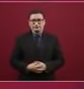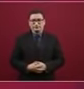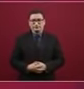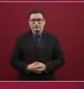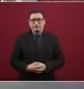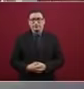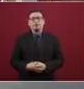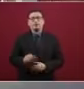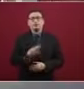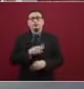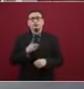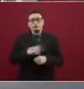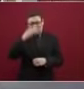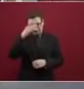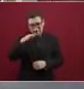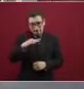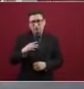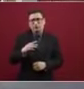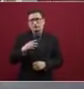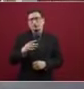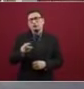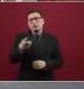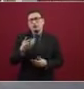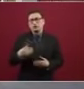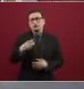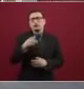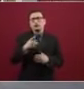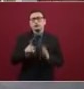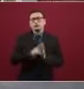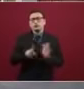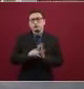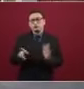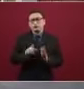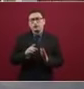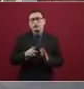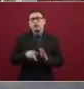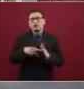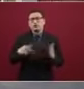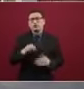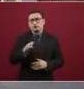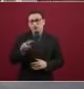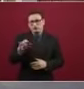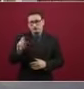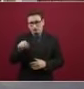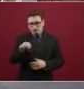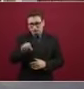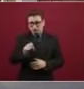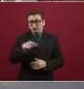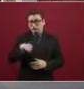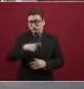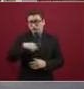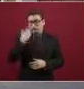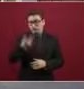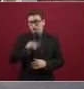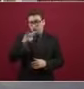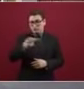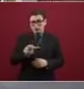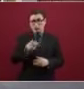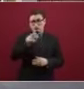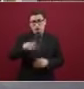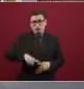Buenos días, señor presidente. Urbano Barrera, del diario Ovaciones. Quiero preguntarle, ya entramos al quinto mes de